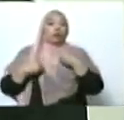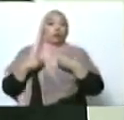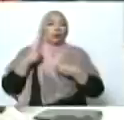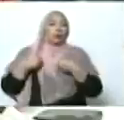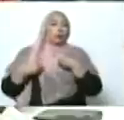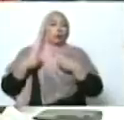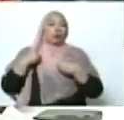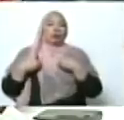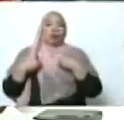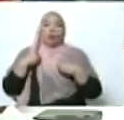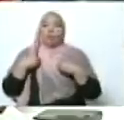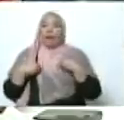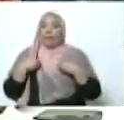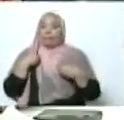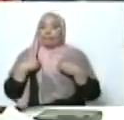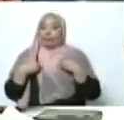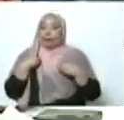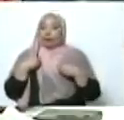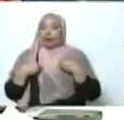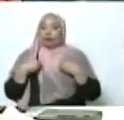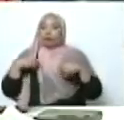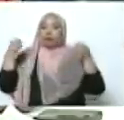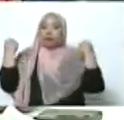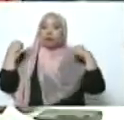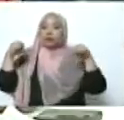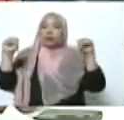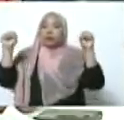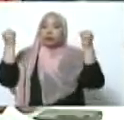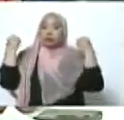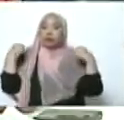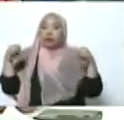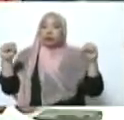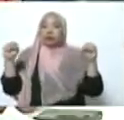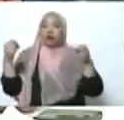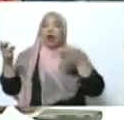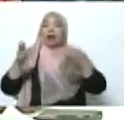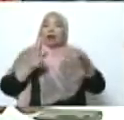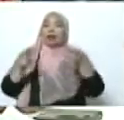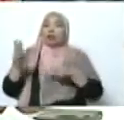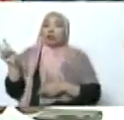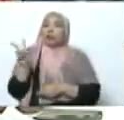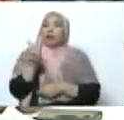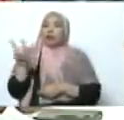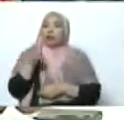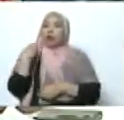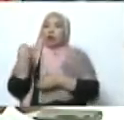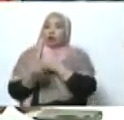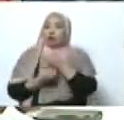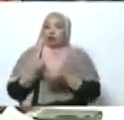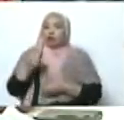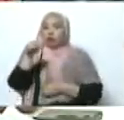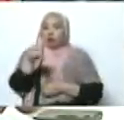Estados Unidos diga, va su campaña y diga que vamos a reanudar las relaciones con Venezuela. Los que están allí